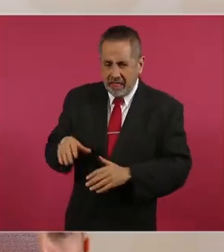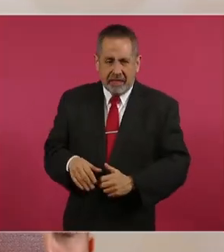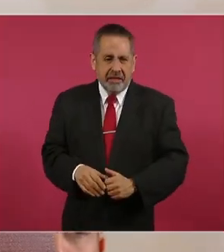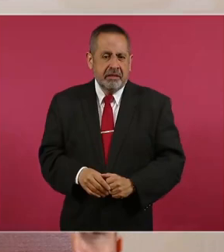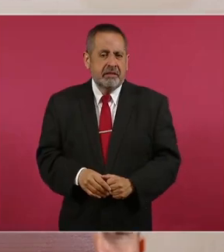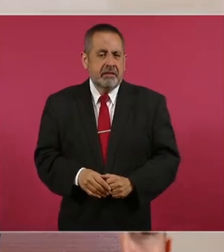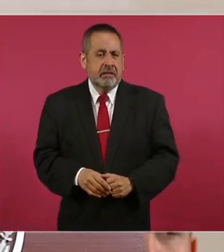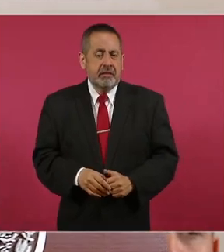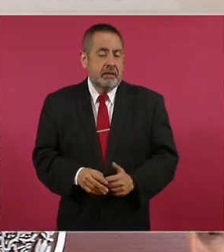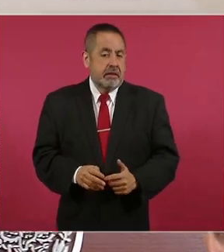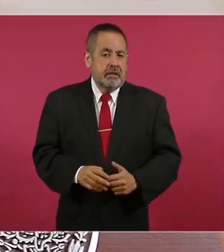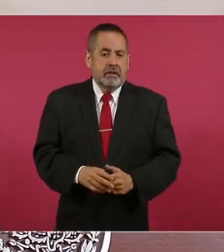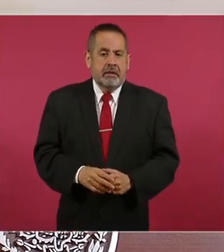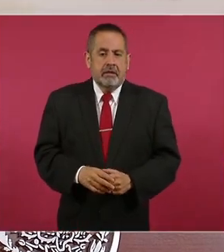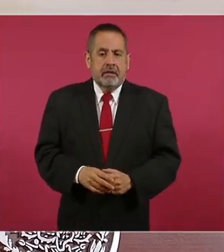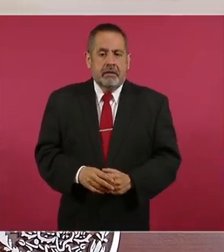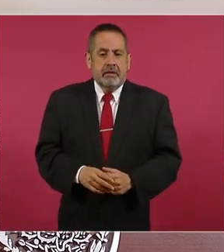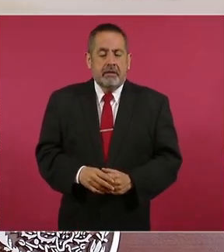porque